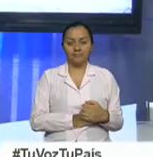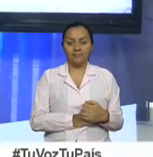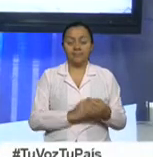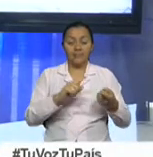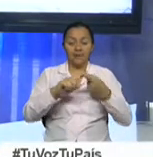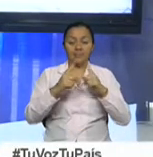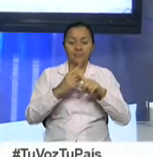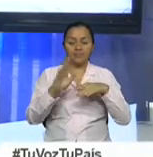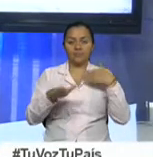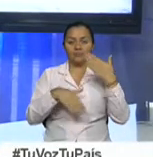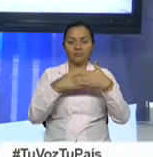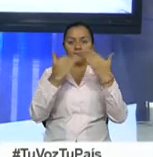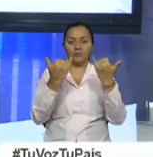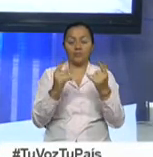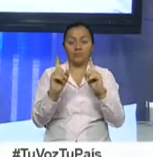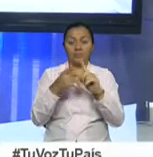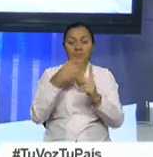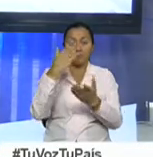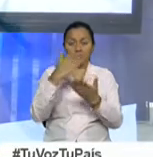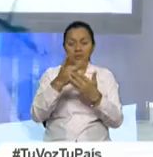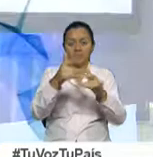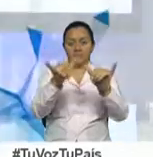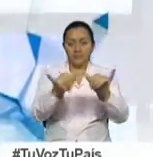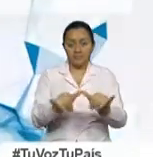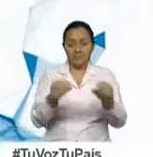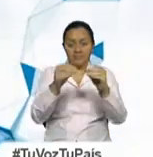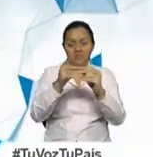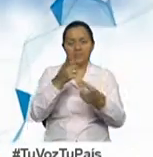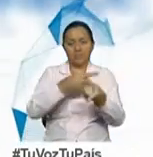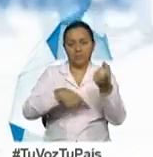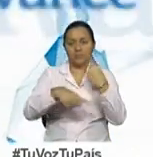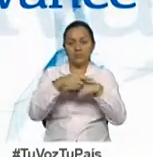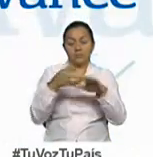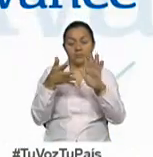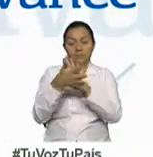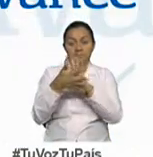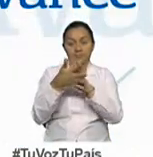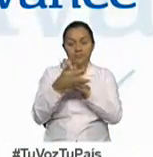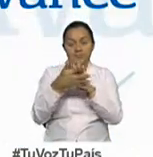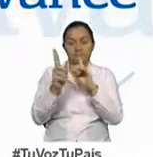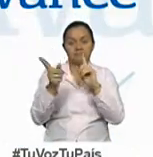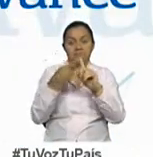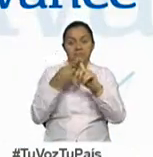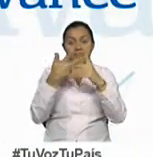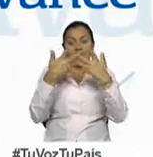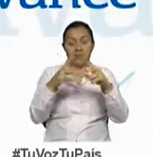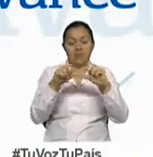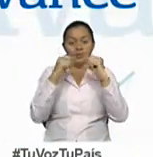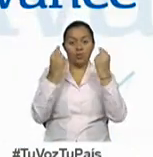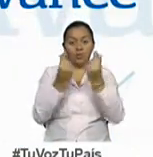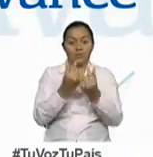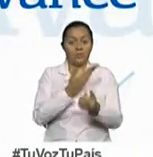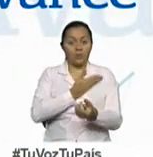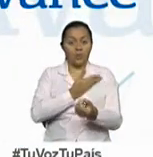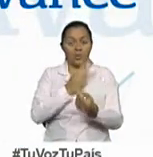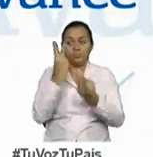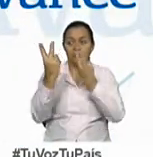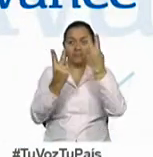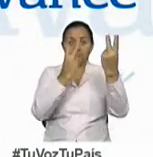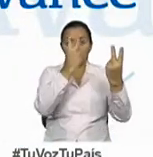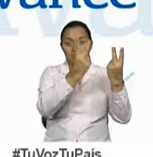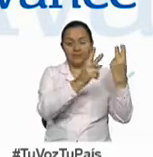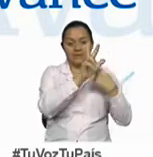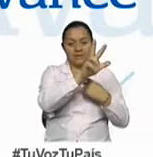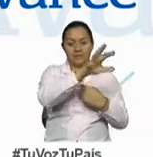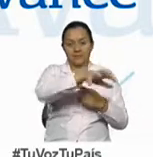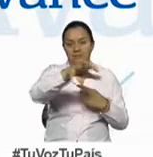Amigos, amigas, es momento de hacer una pausa, pero quédese con nosotros. Ya regresamos para contarles que las primeras brigadas de la misión Las Manuelas se movilizaron en tres